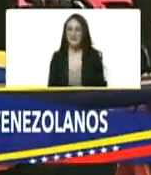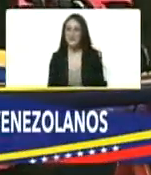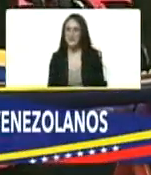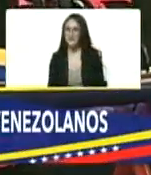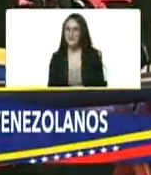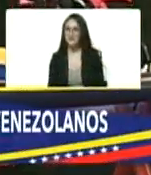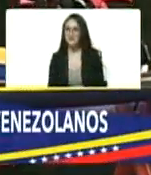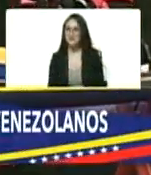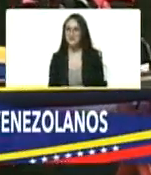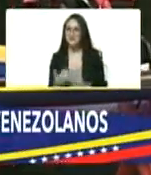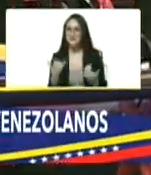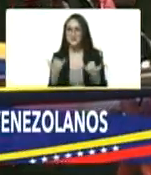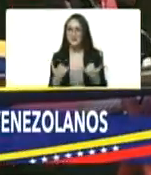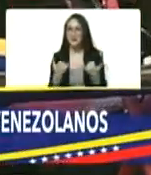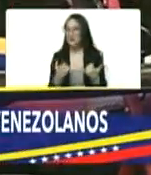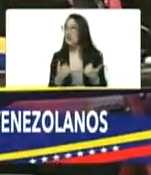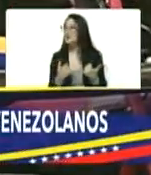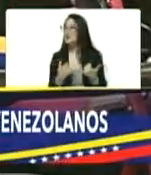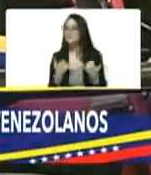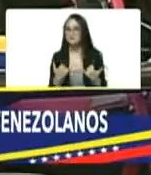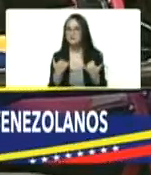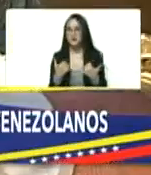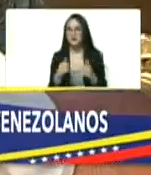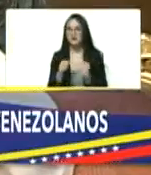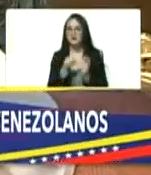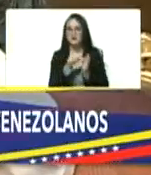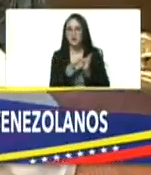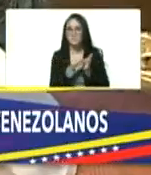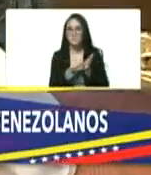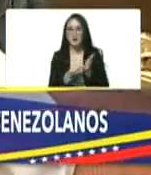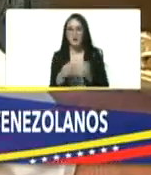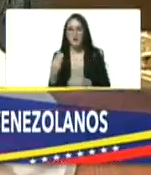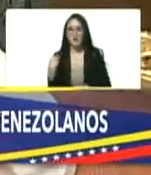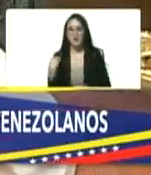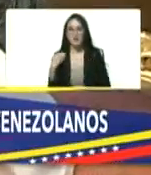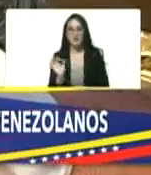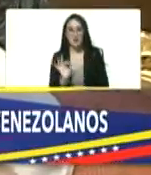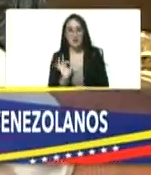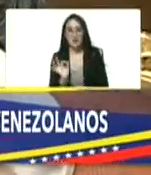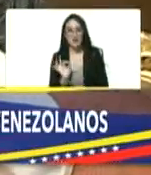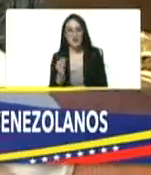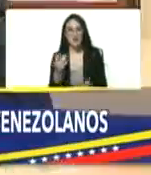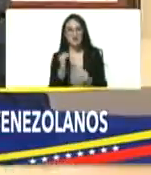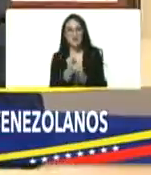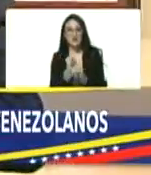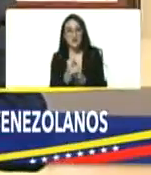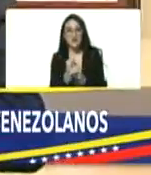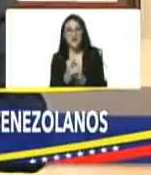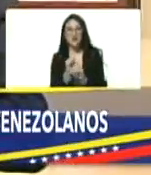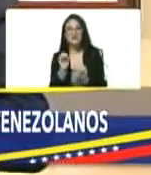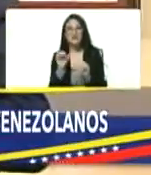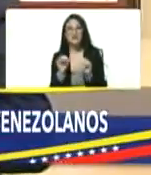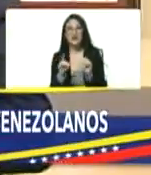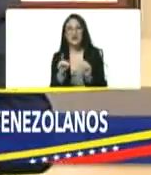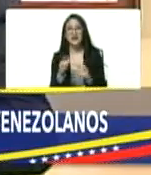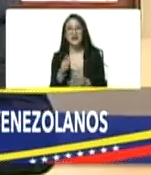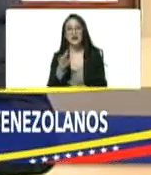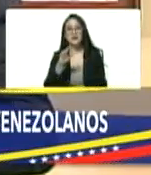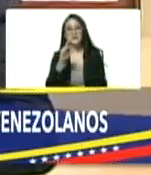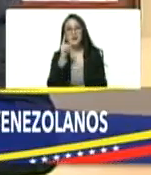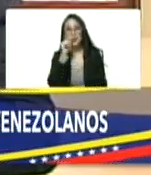En estos días nos hizo sufrir porque se operó sin avisarle a nadie, entonces en las redes sociales fue tendencia. El gran